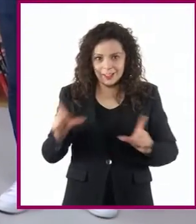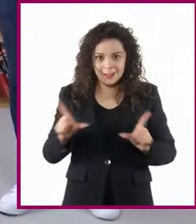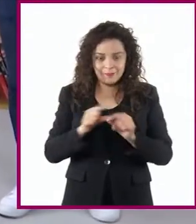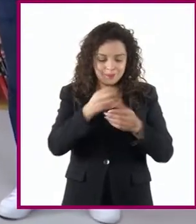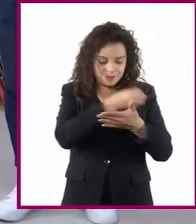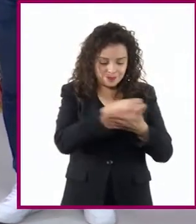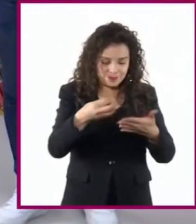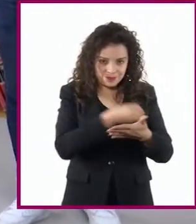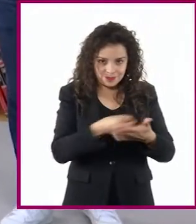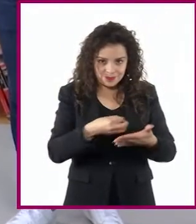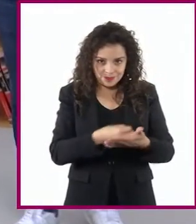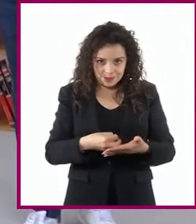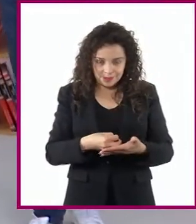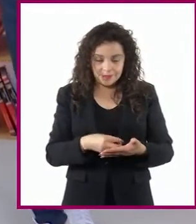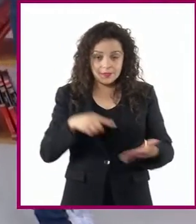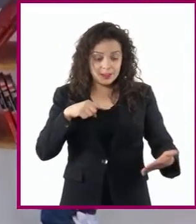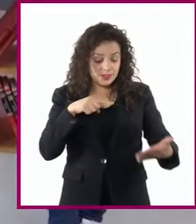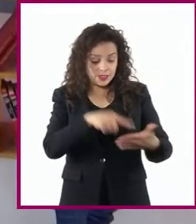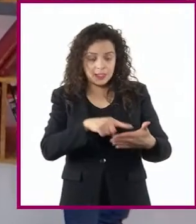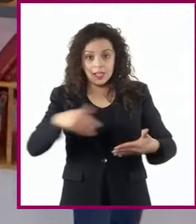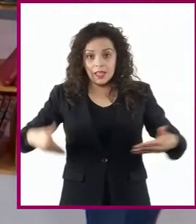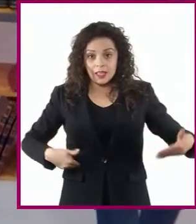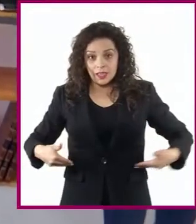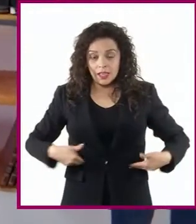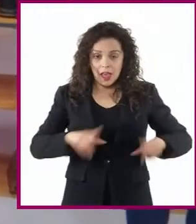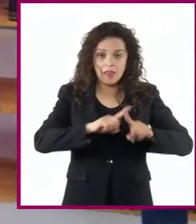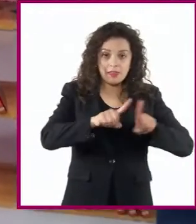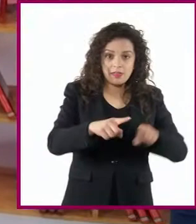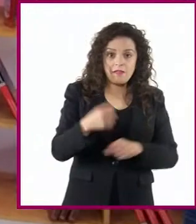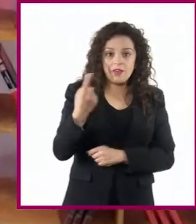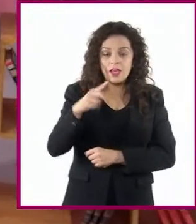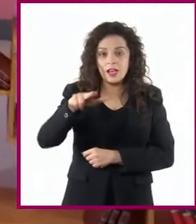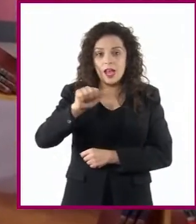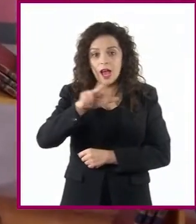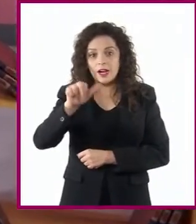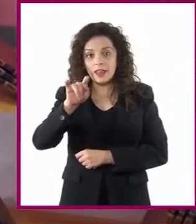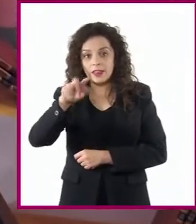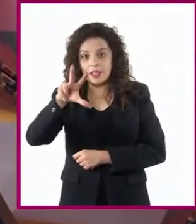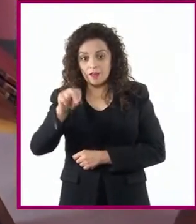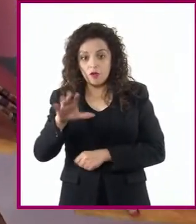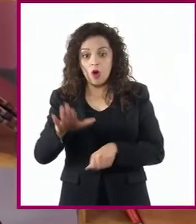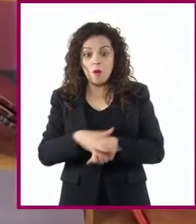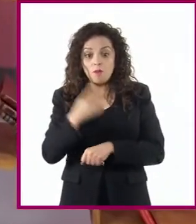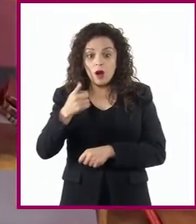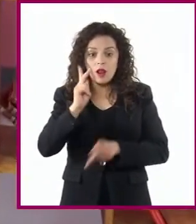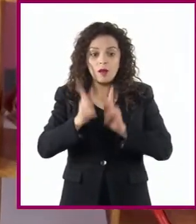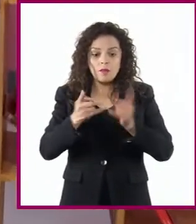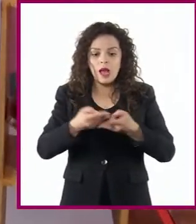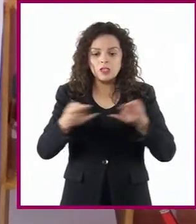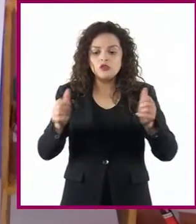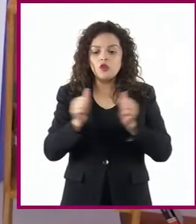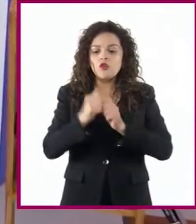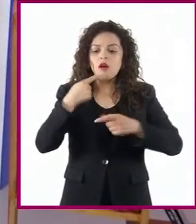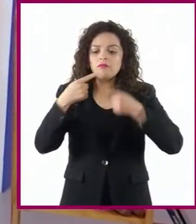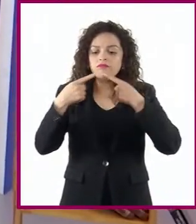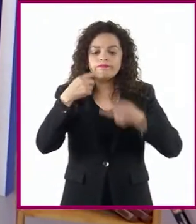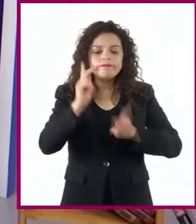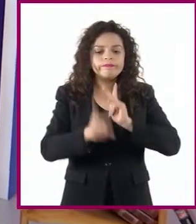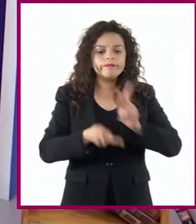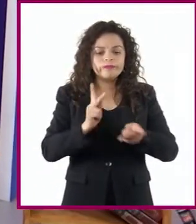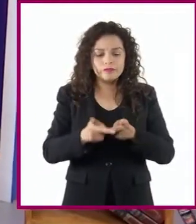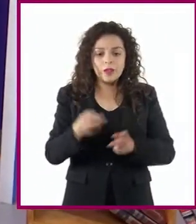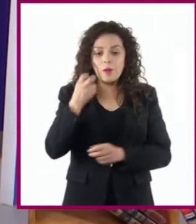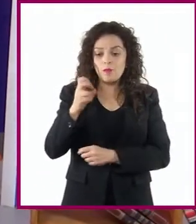El texto teatral se diferencia del narrativo en que la historia se cuenta por medio de diálogos. Por lo tanto, en un texto